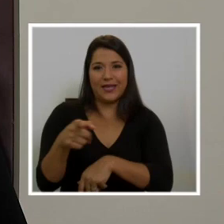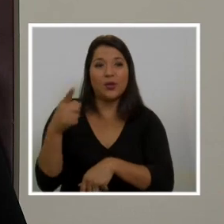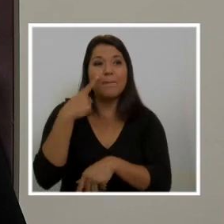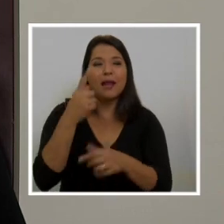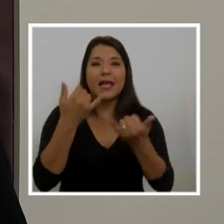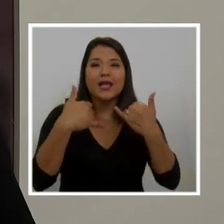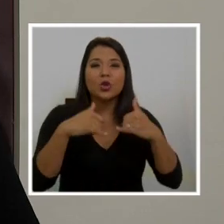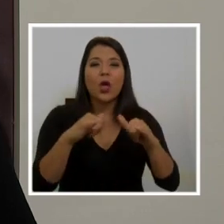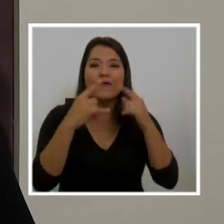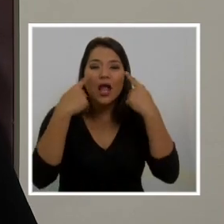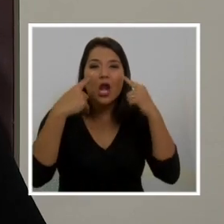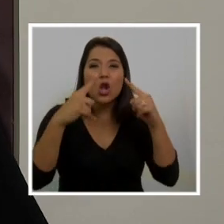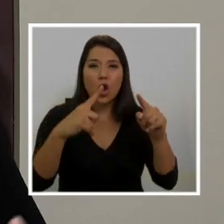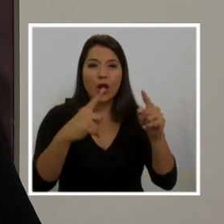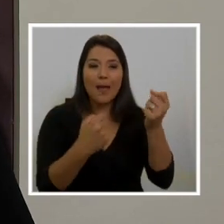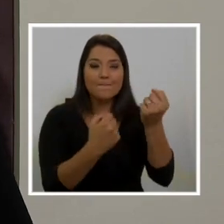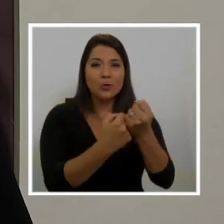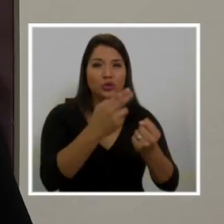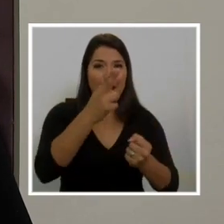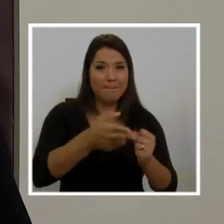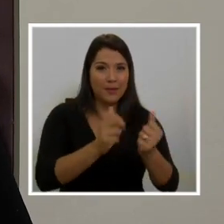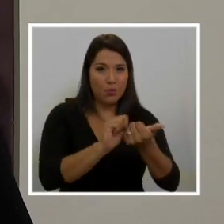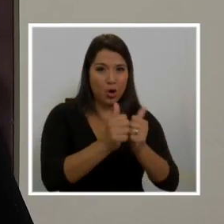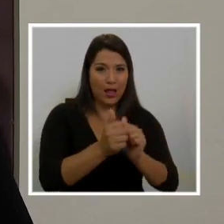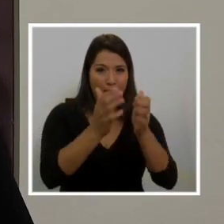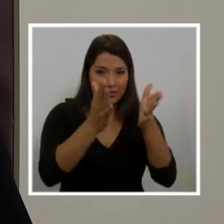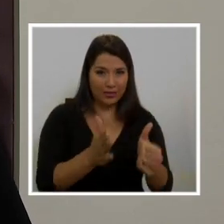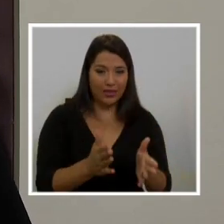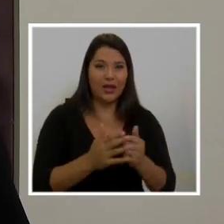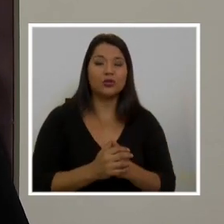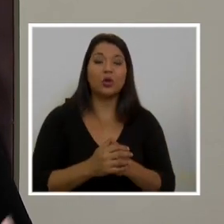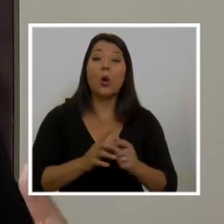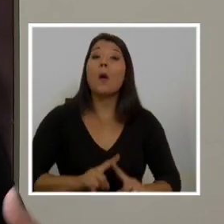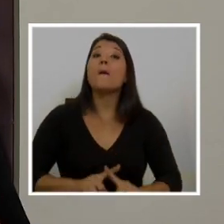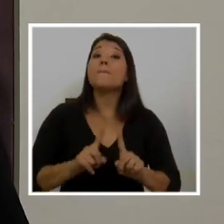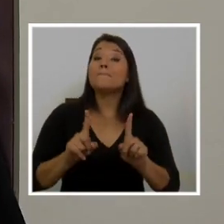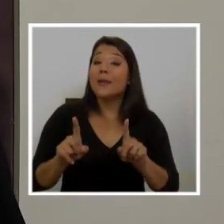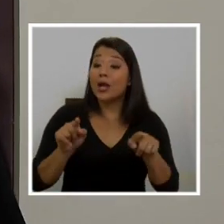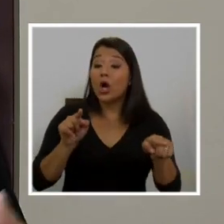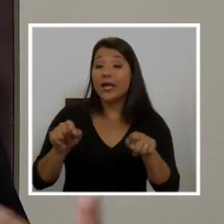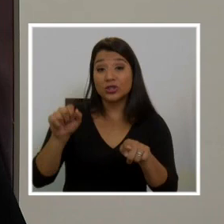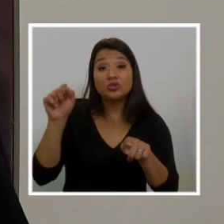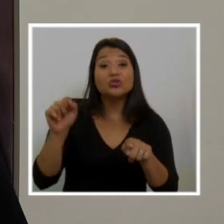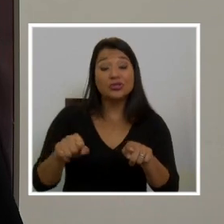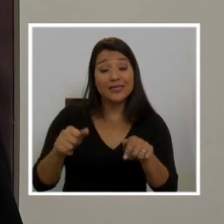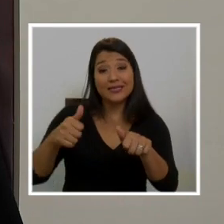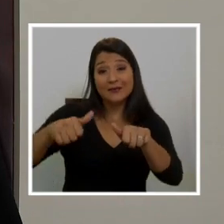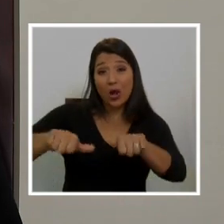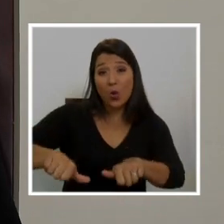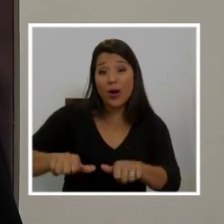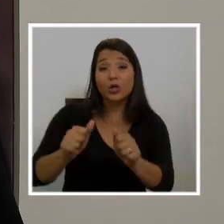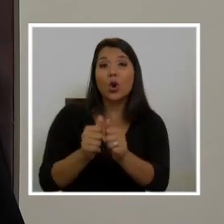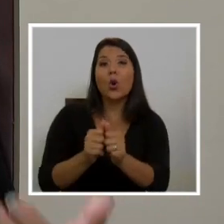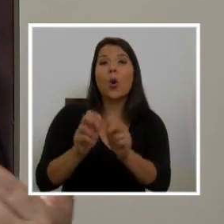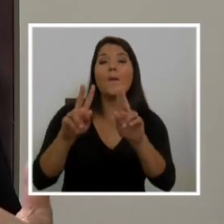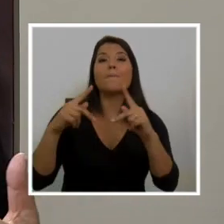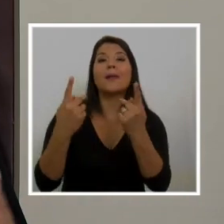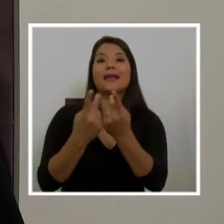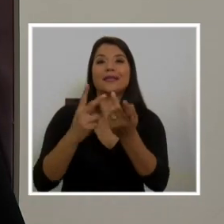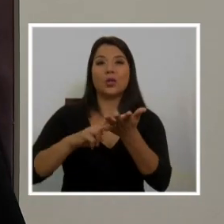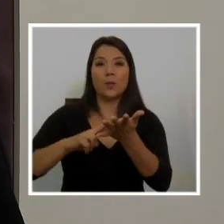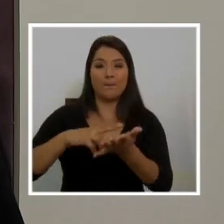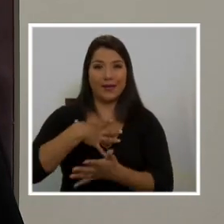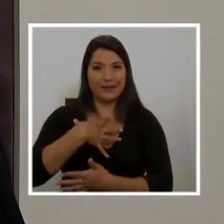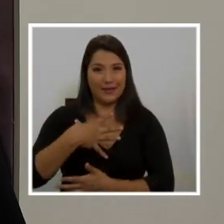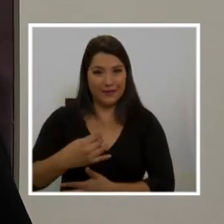que puedan coincidir. Pero donde sí están más cercanos es con Liberación Nacional. Recordemos